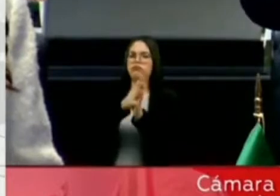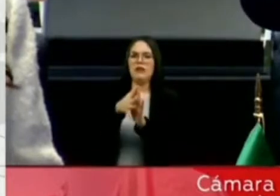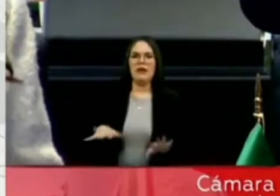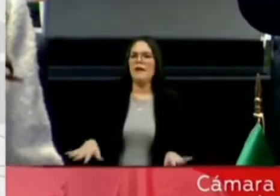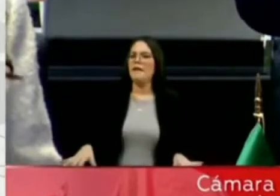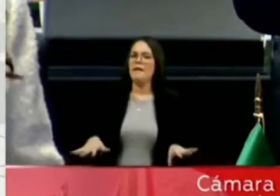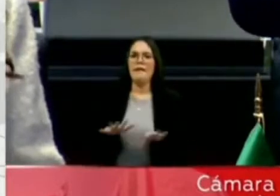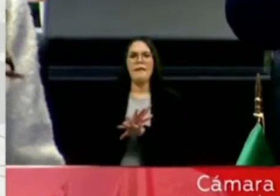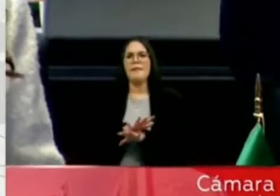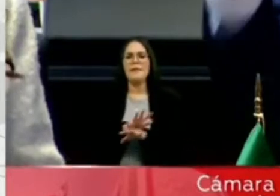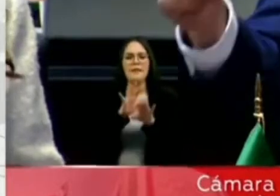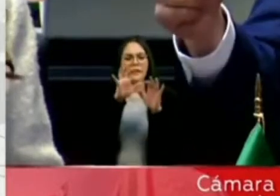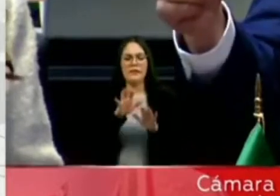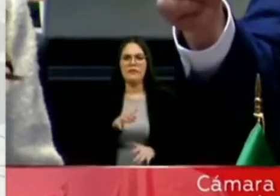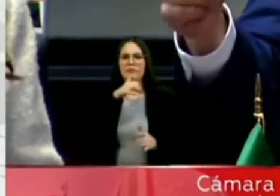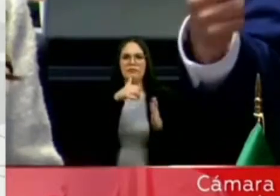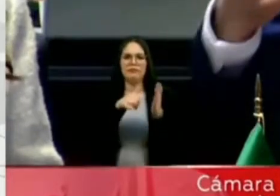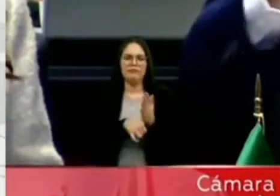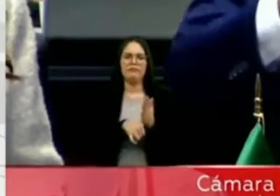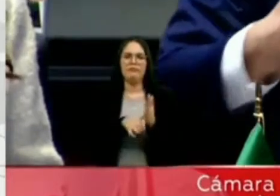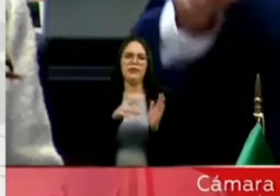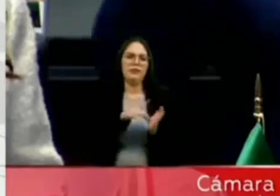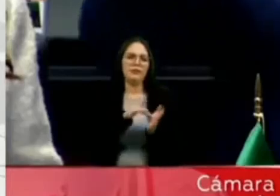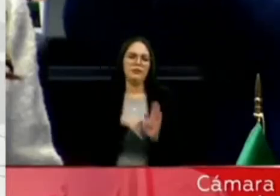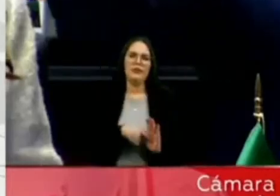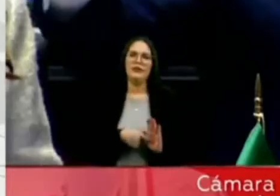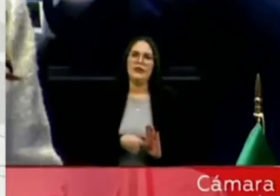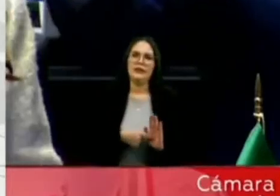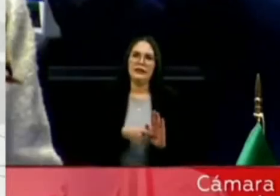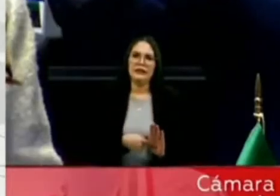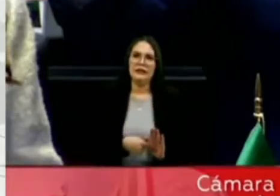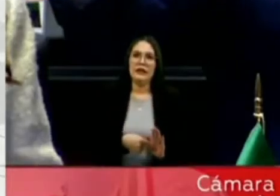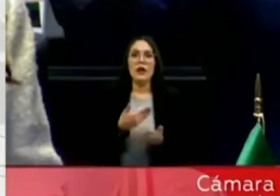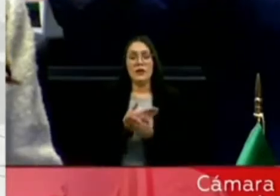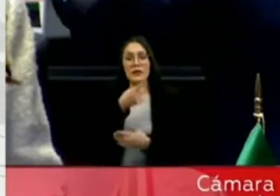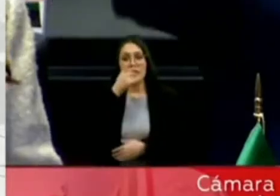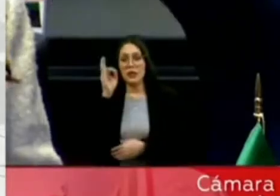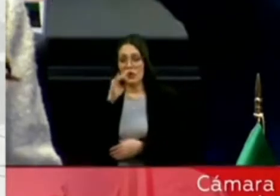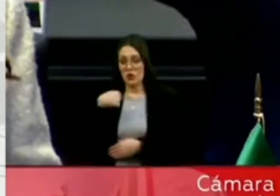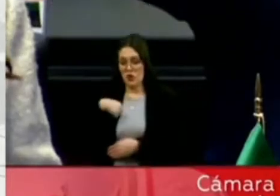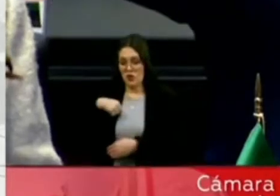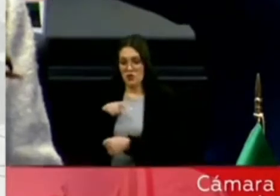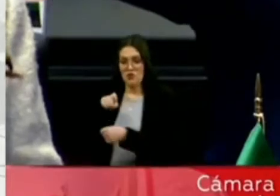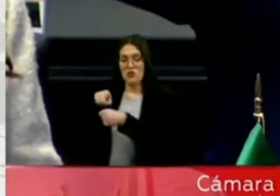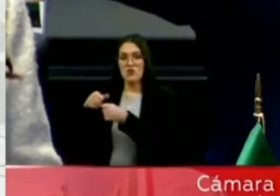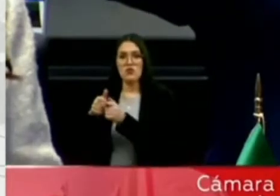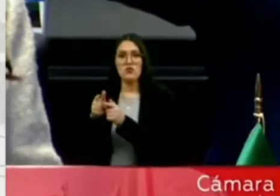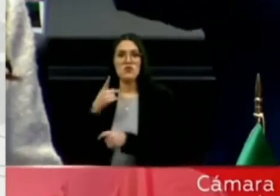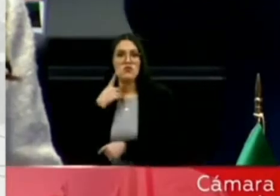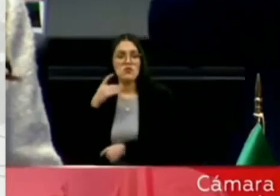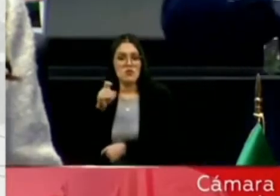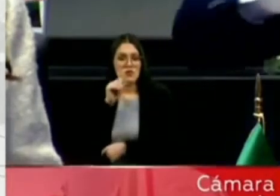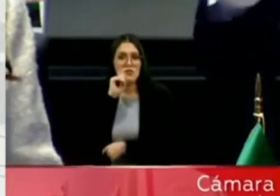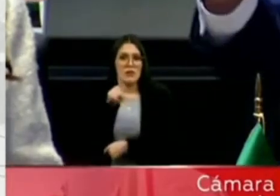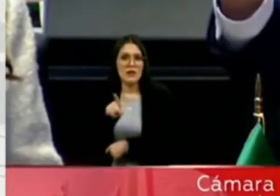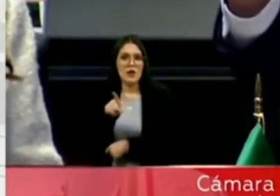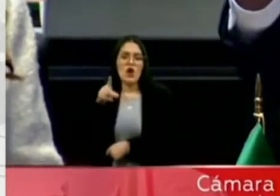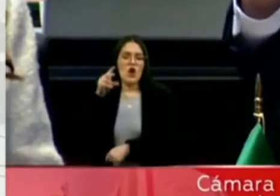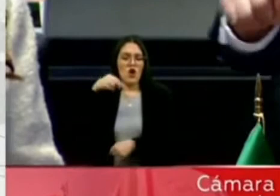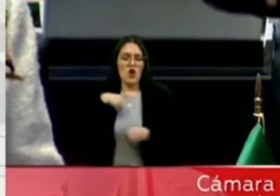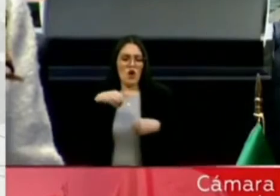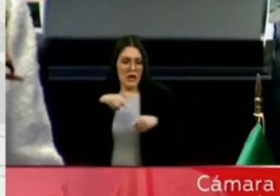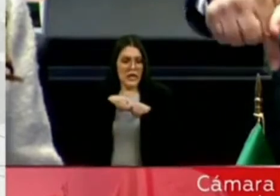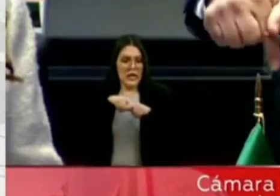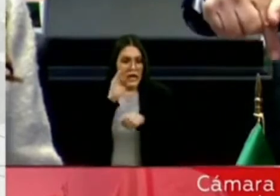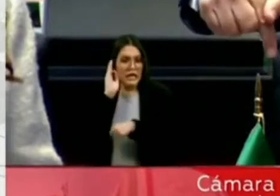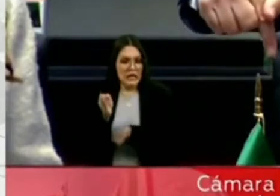de dictamen, dando a entender que si nosotros jalamos con la mayoría, no quitarán la presidencia. El PRI, no tengan duda